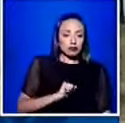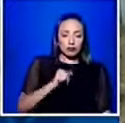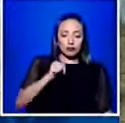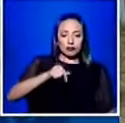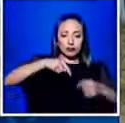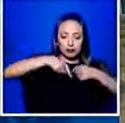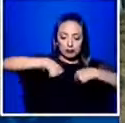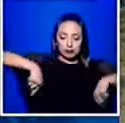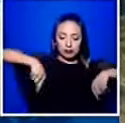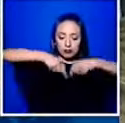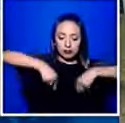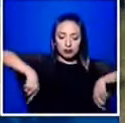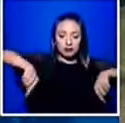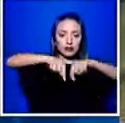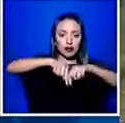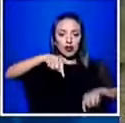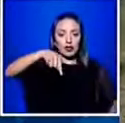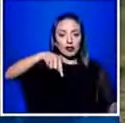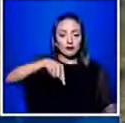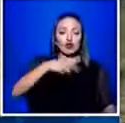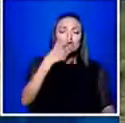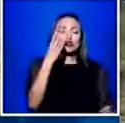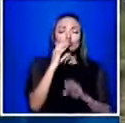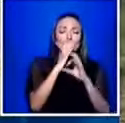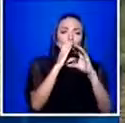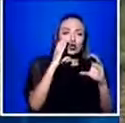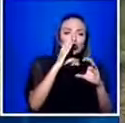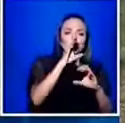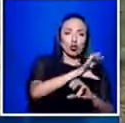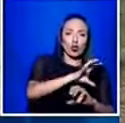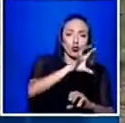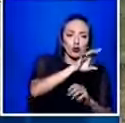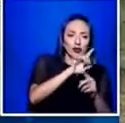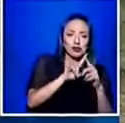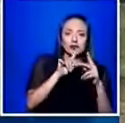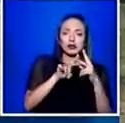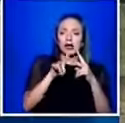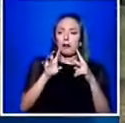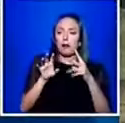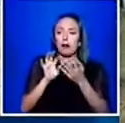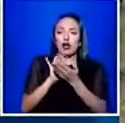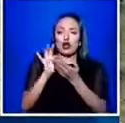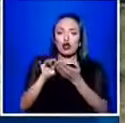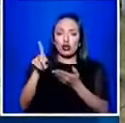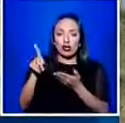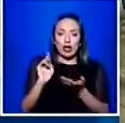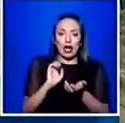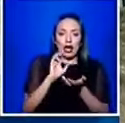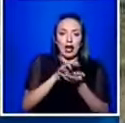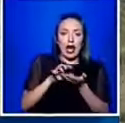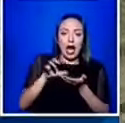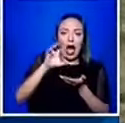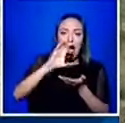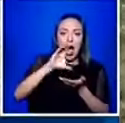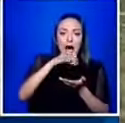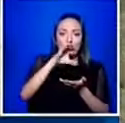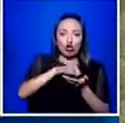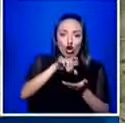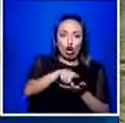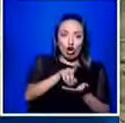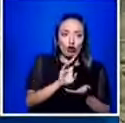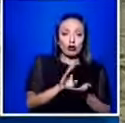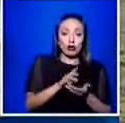Trébol, donde pasan los vehículos del transporte interprovincial, interparroquial, intercantonal. Hay turistas también que